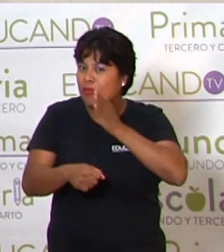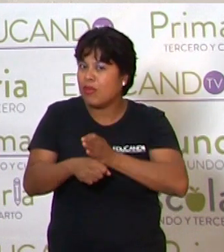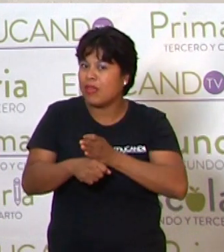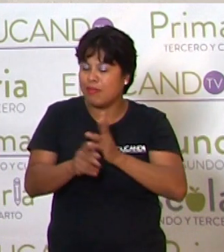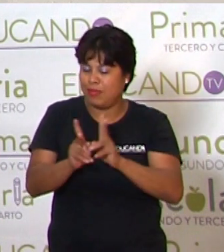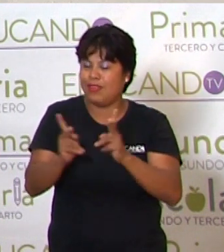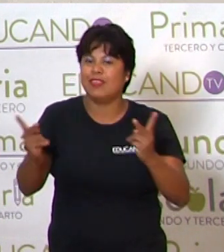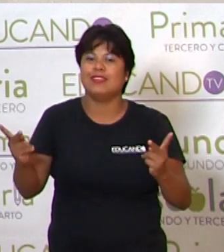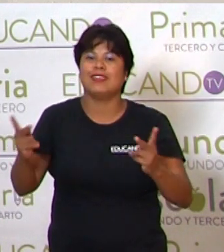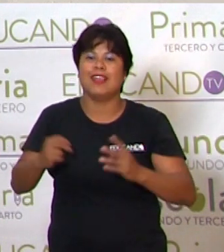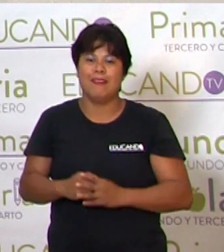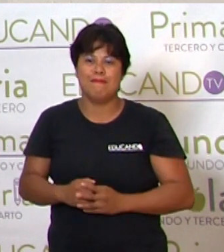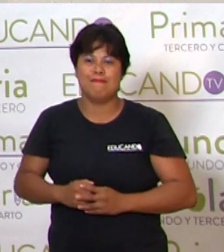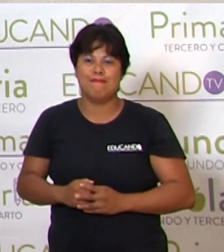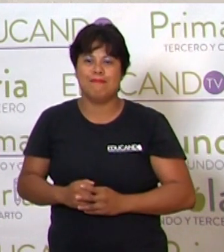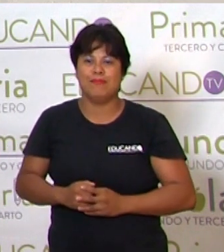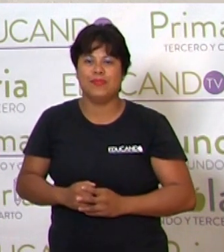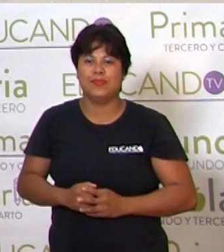caricatura periodística.